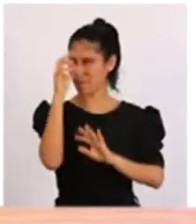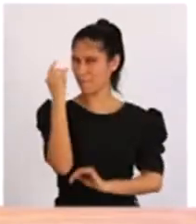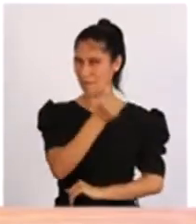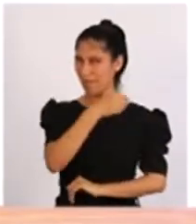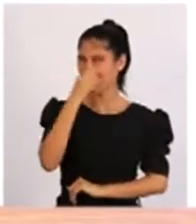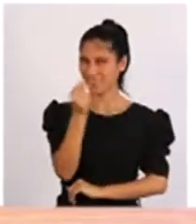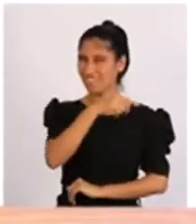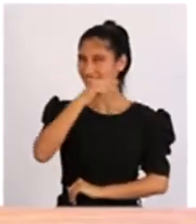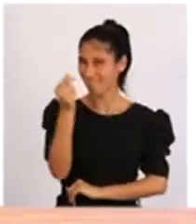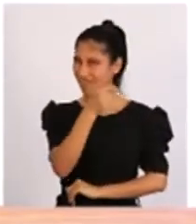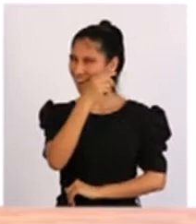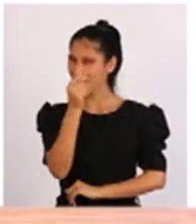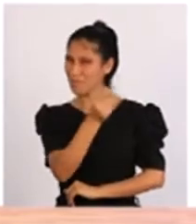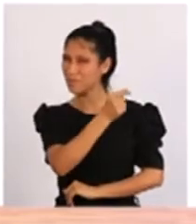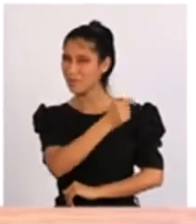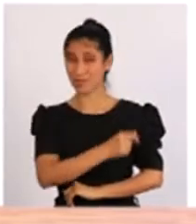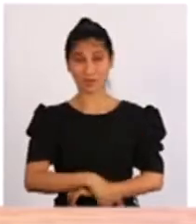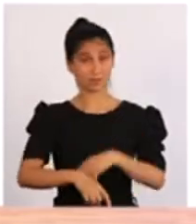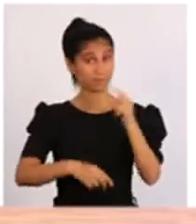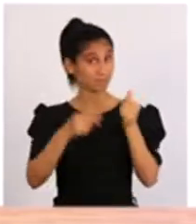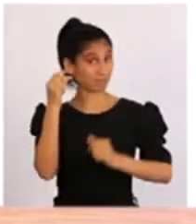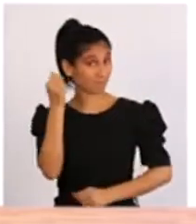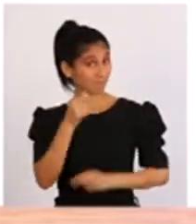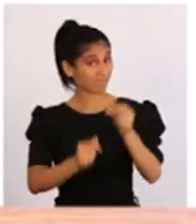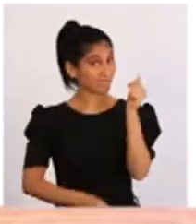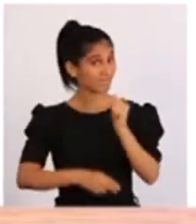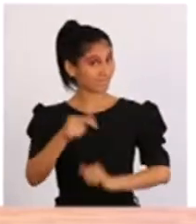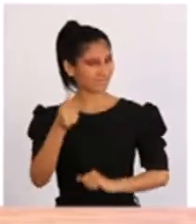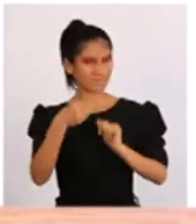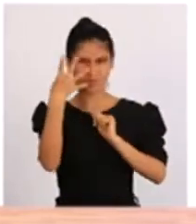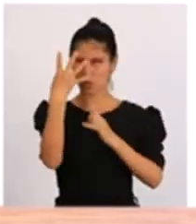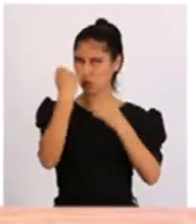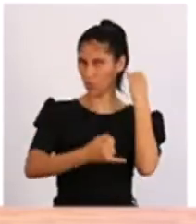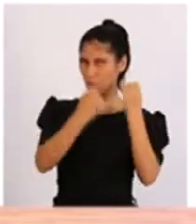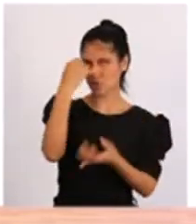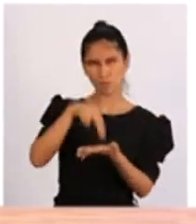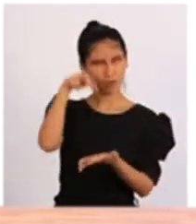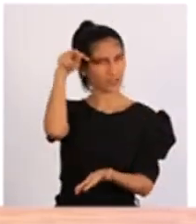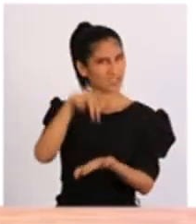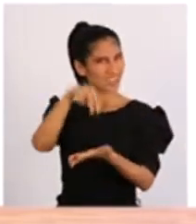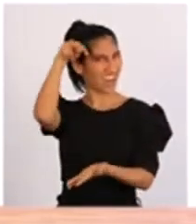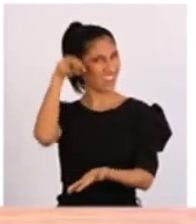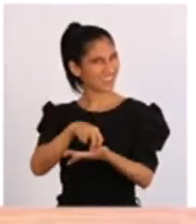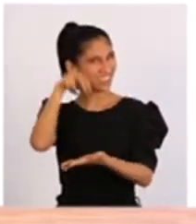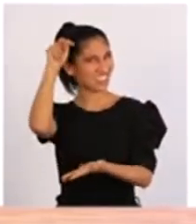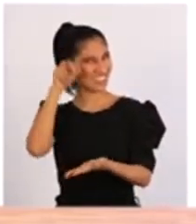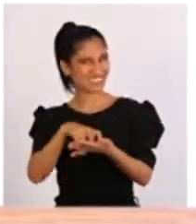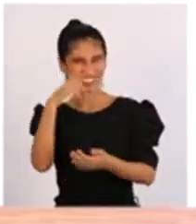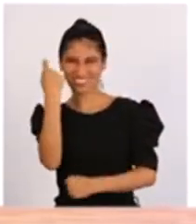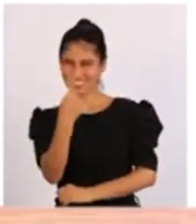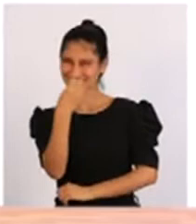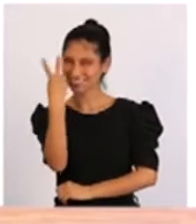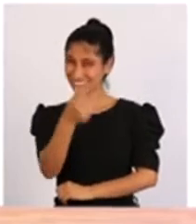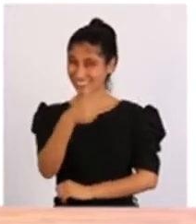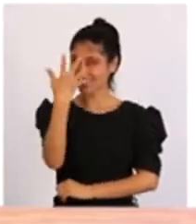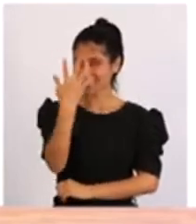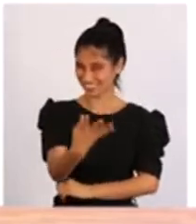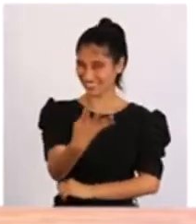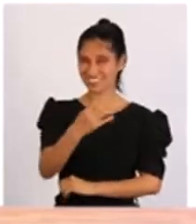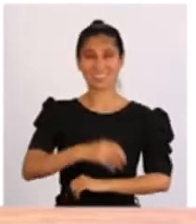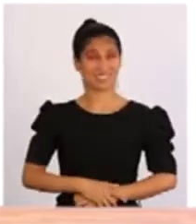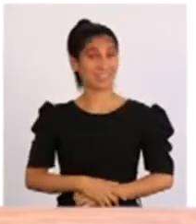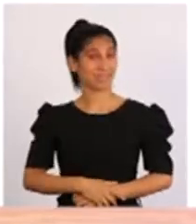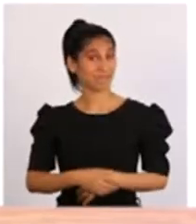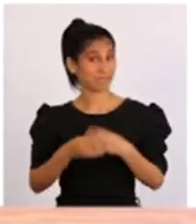rápido. Activamos el cuerpo, soltamos. Y cuatro últimos saltos. Y un, dos, tres,